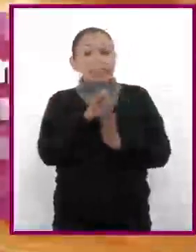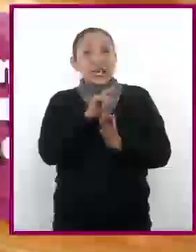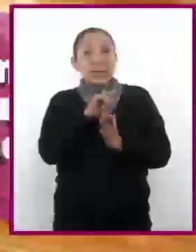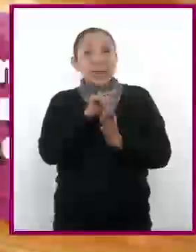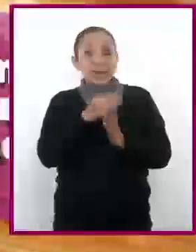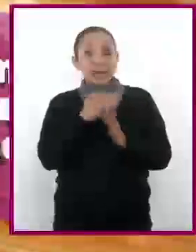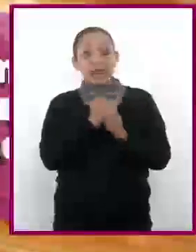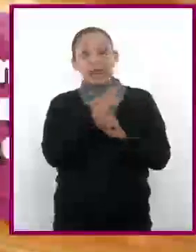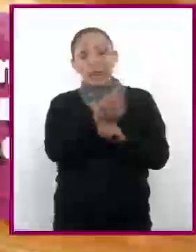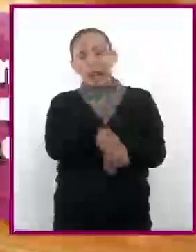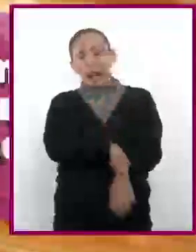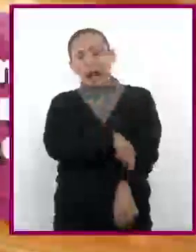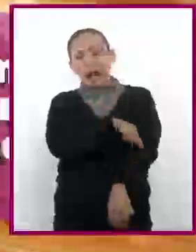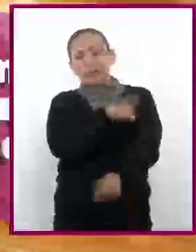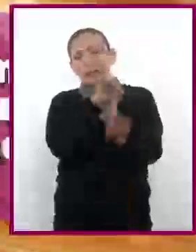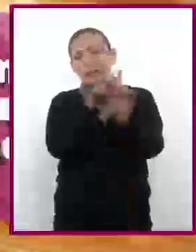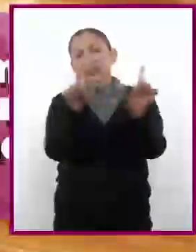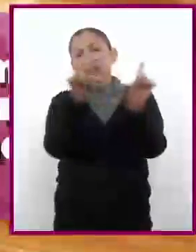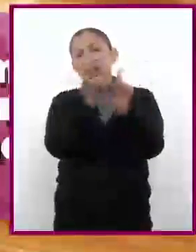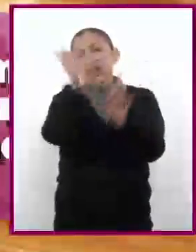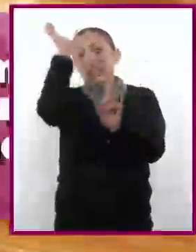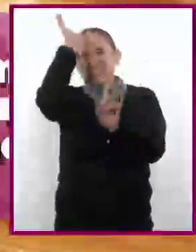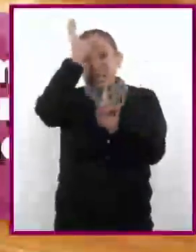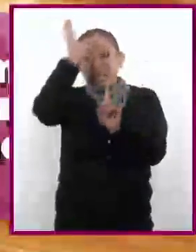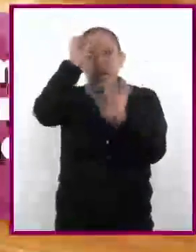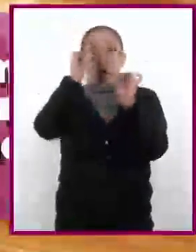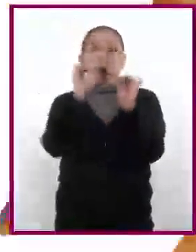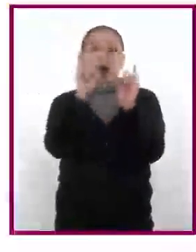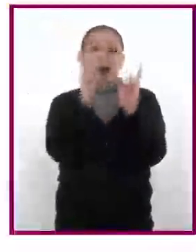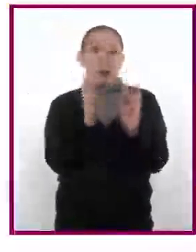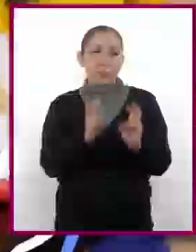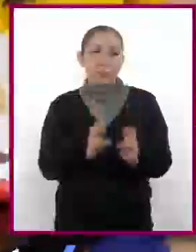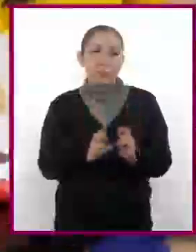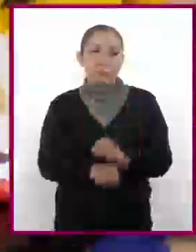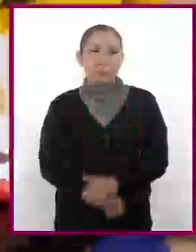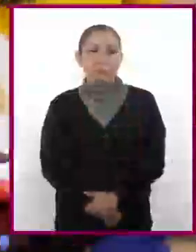contiene información amplia sobre diversas ciencias y temas.